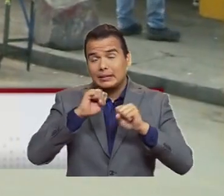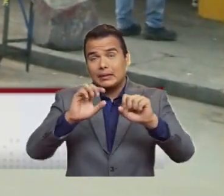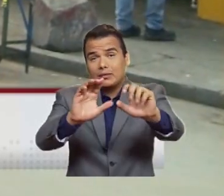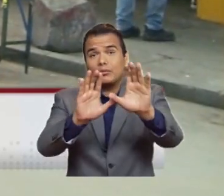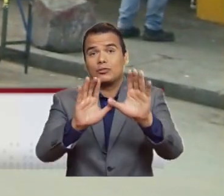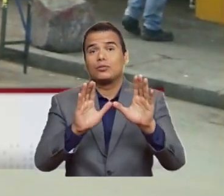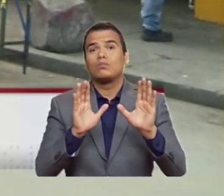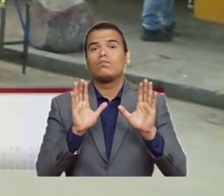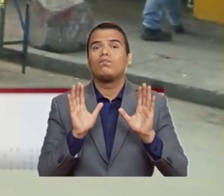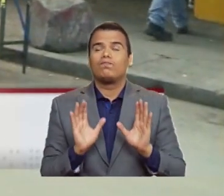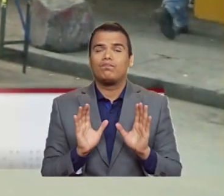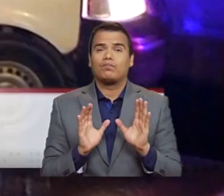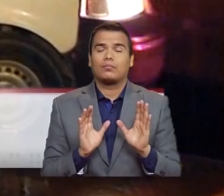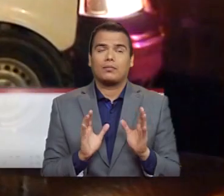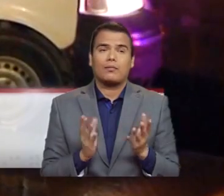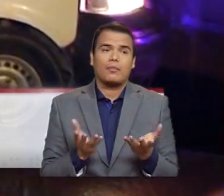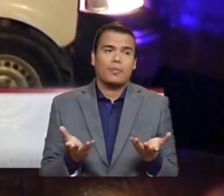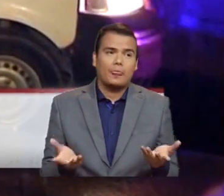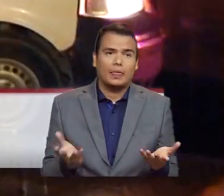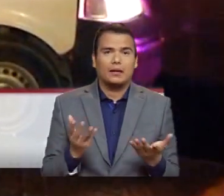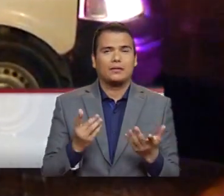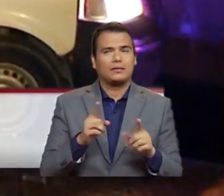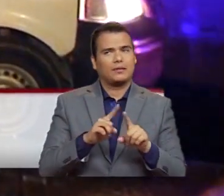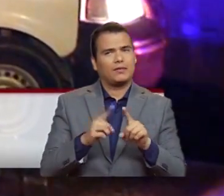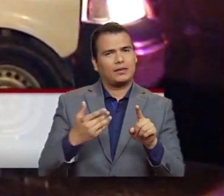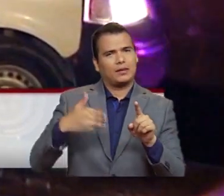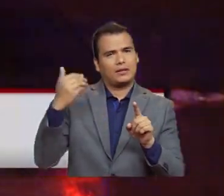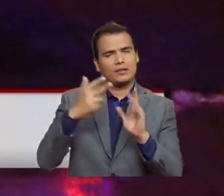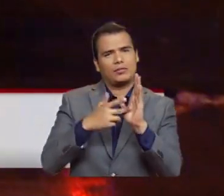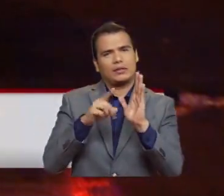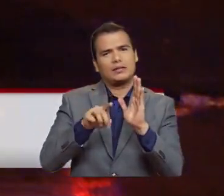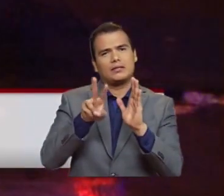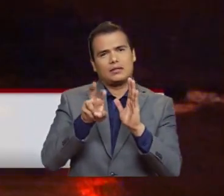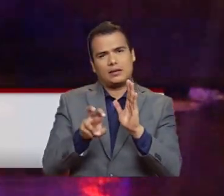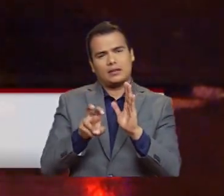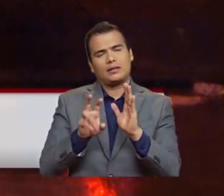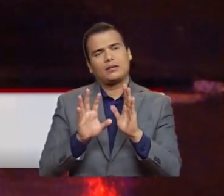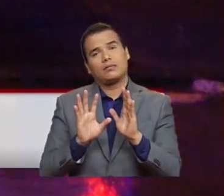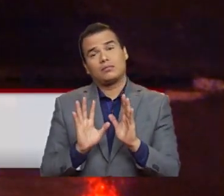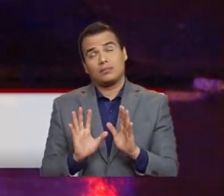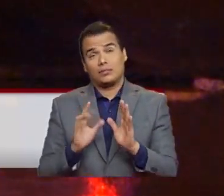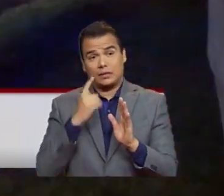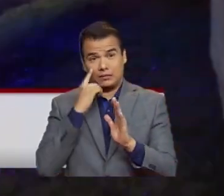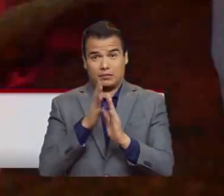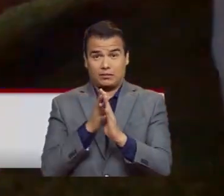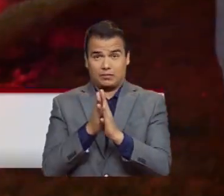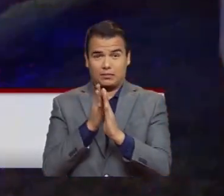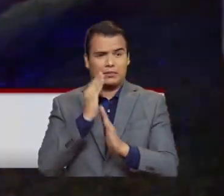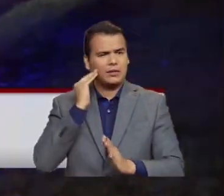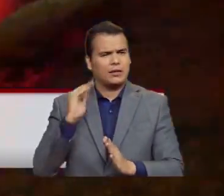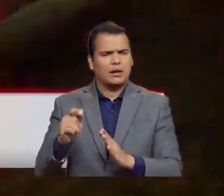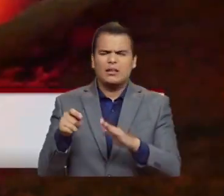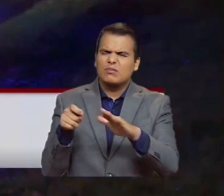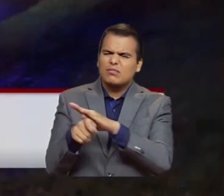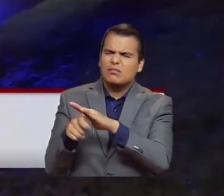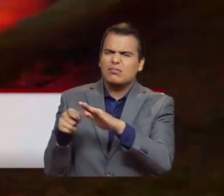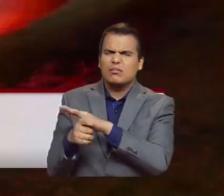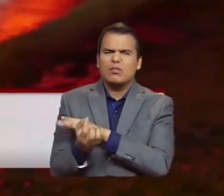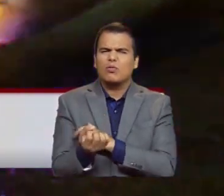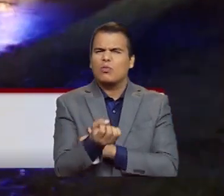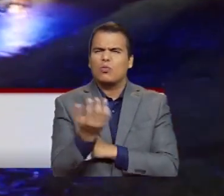notoria la reducción comparada con otros años como en el 2017 en donde el reporte de víctimas de homicidios de mujeres